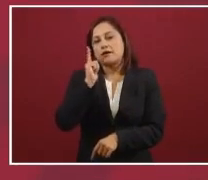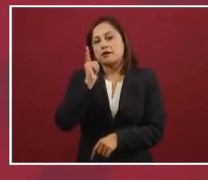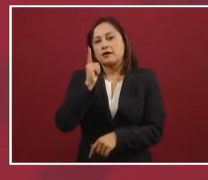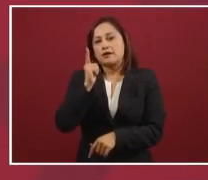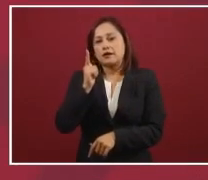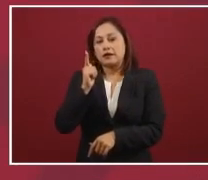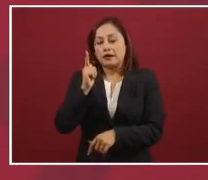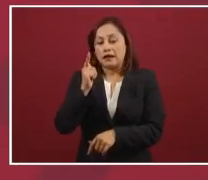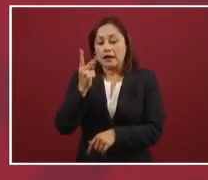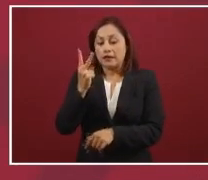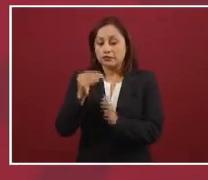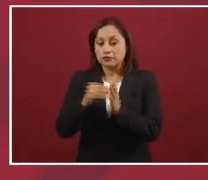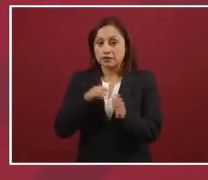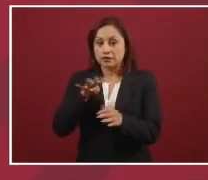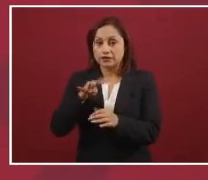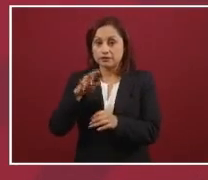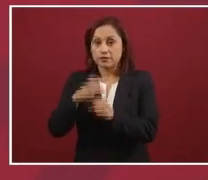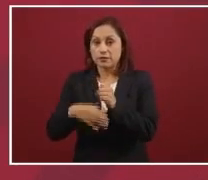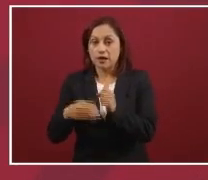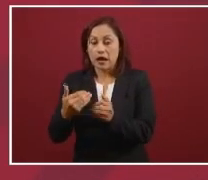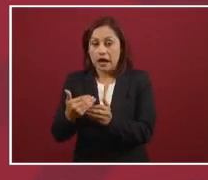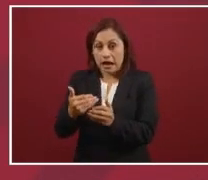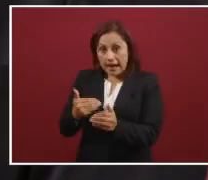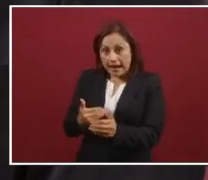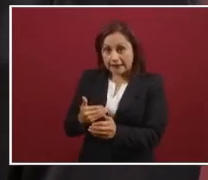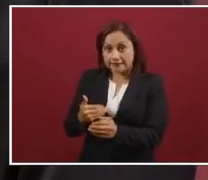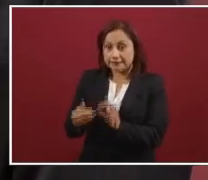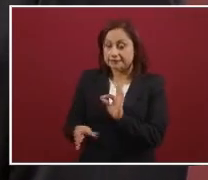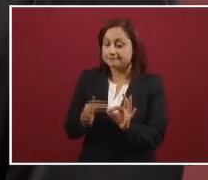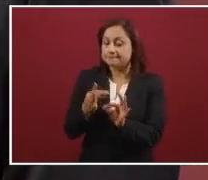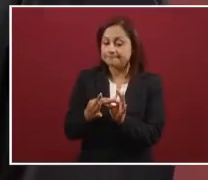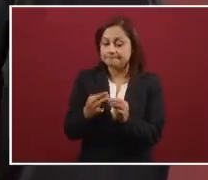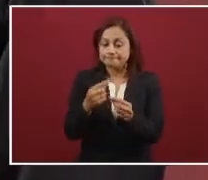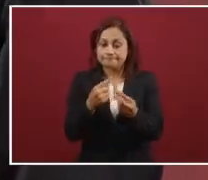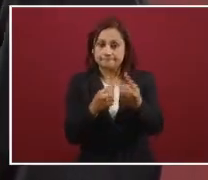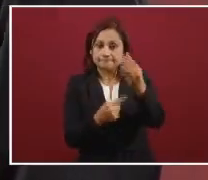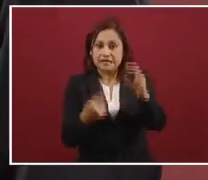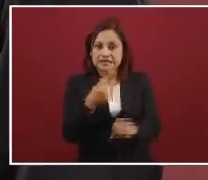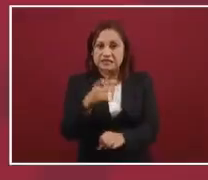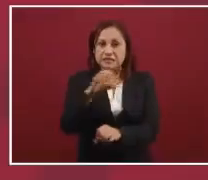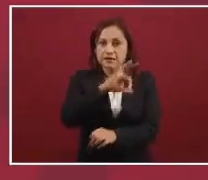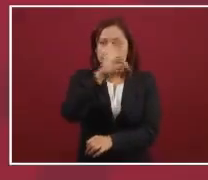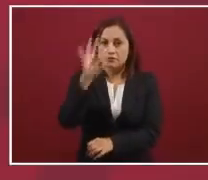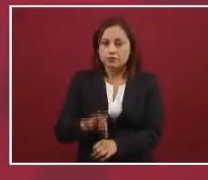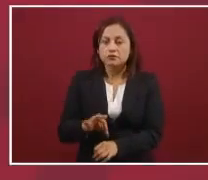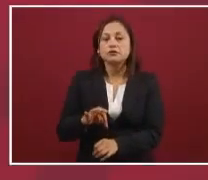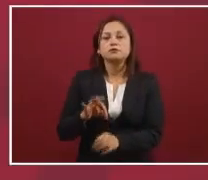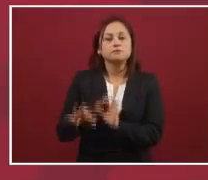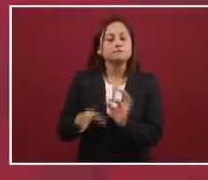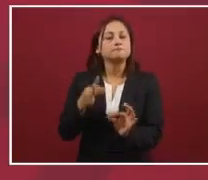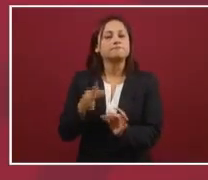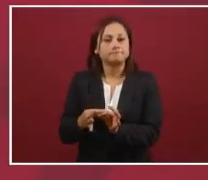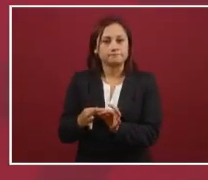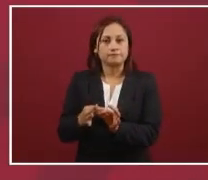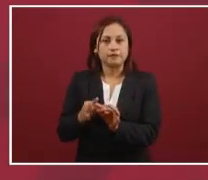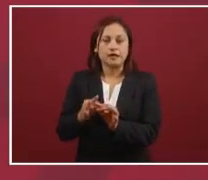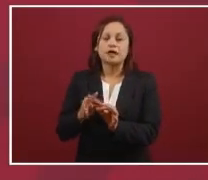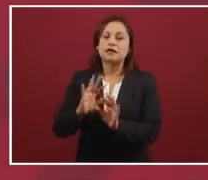estén prácticamente todos y sentadas las bases de la transformación. Por eso llevo